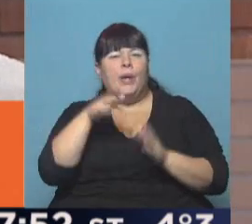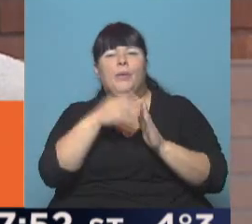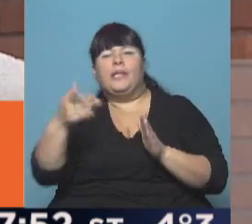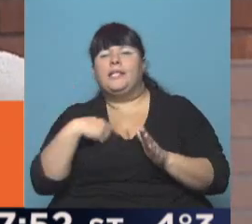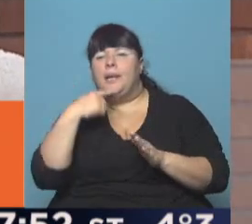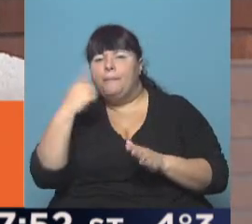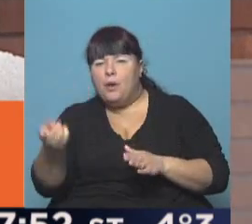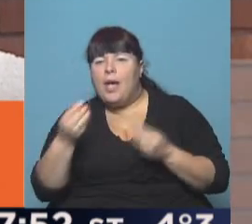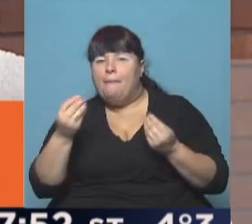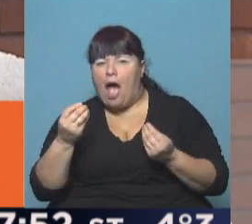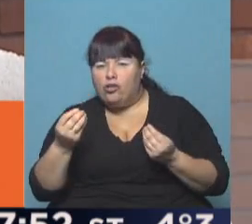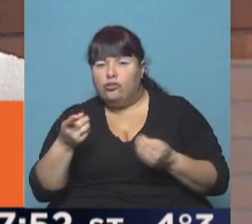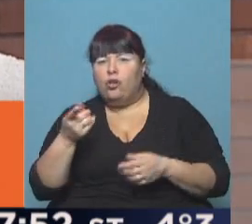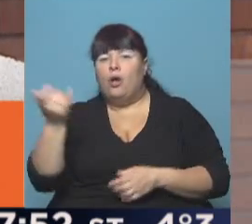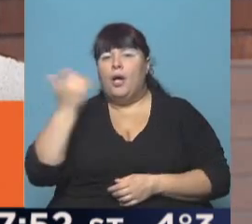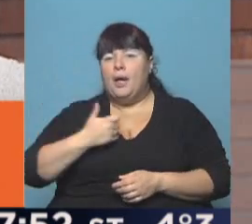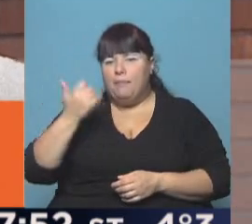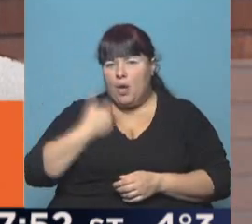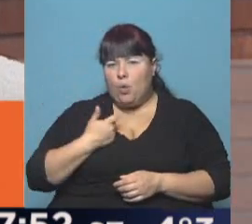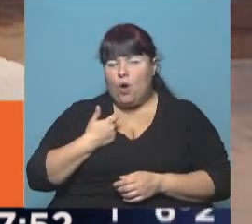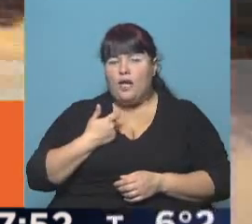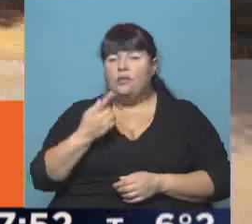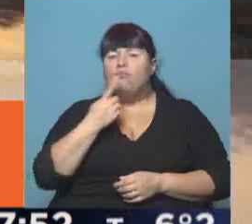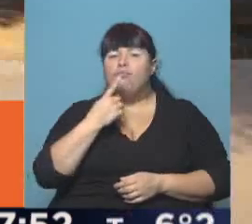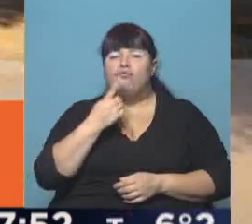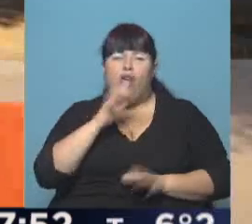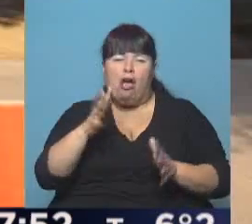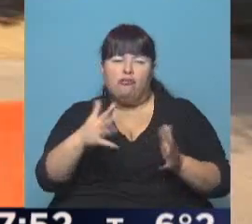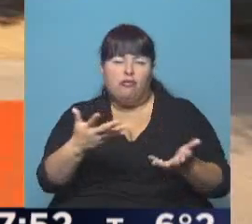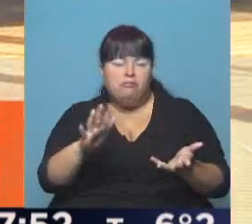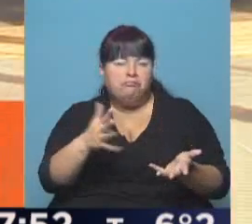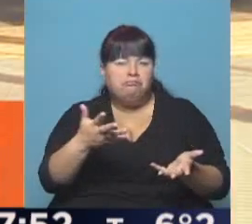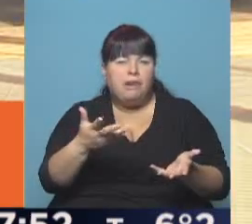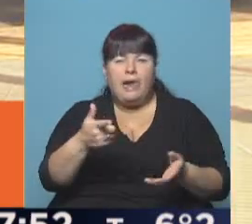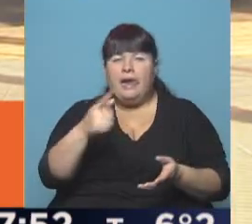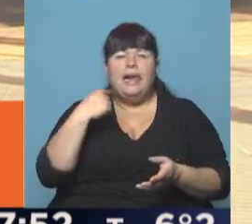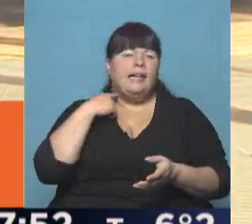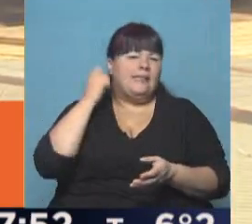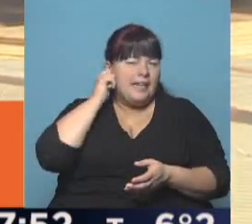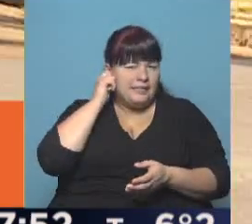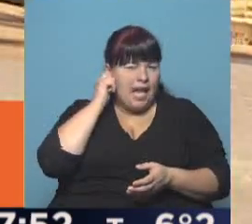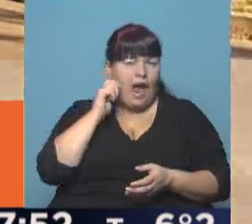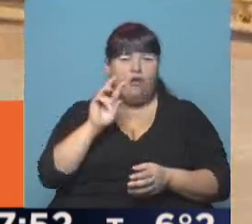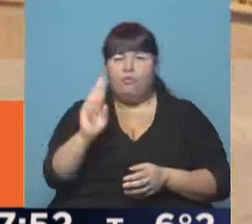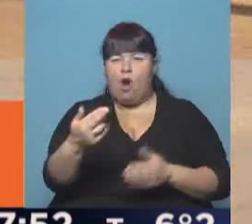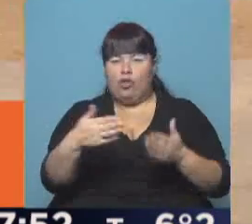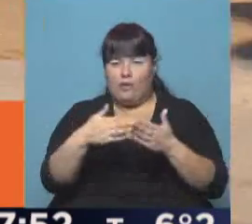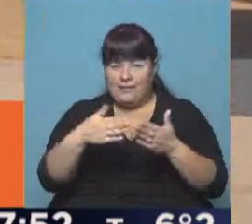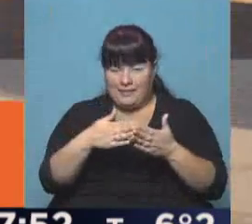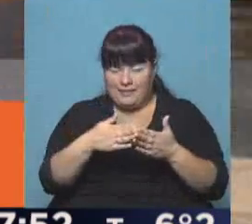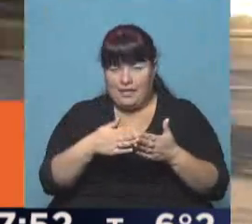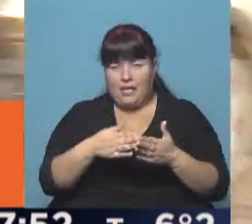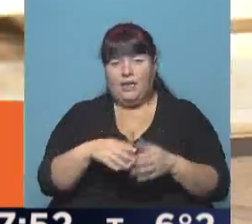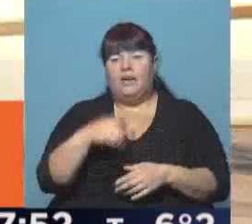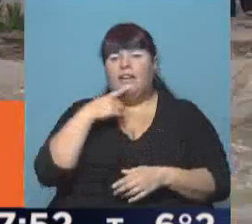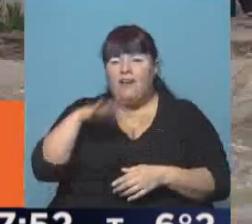qué había pasado y nos cuentan que había un muchachito de aproximadamente 13 años muerto en la esquina. A